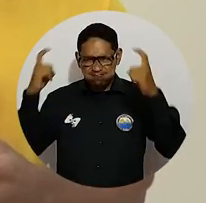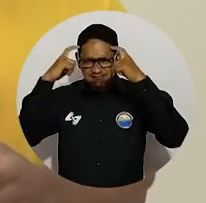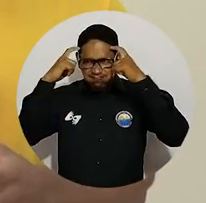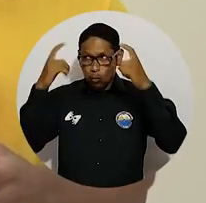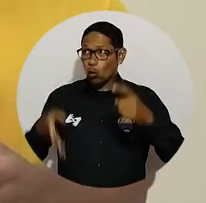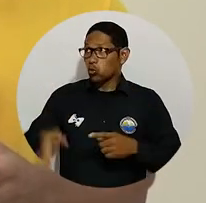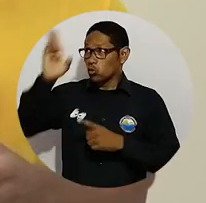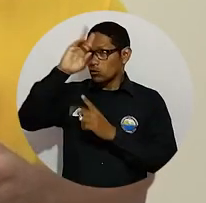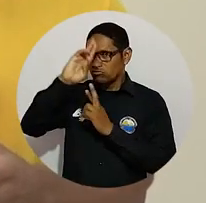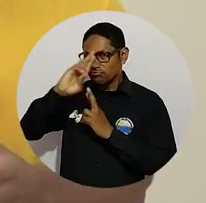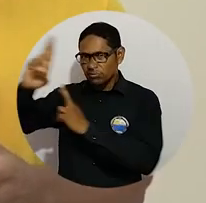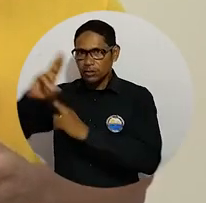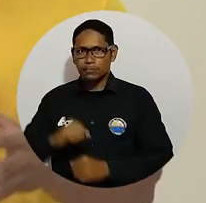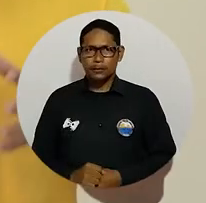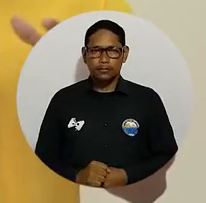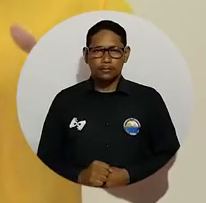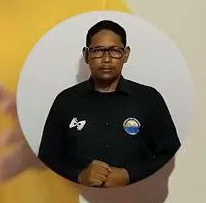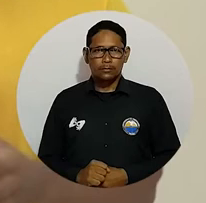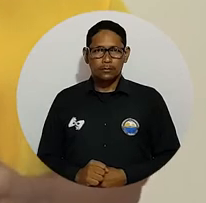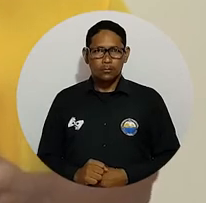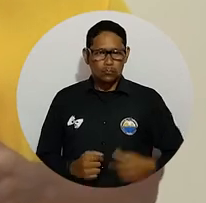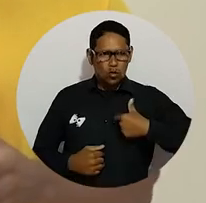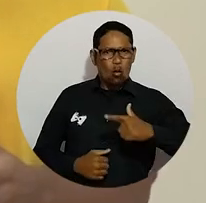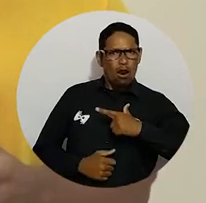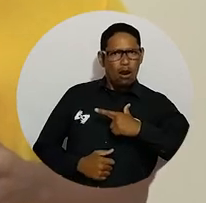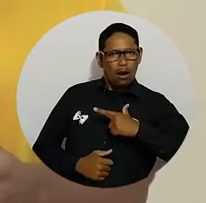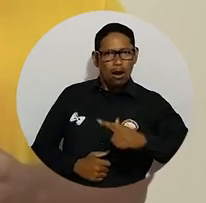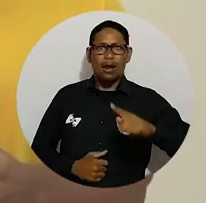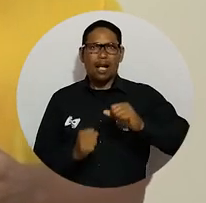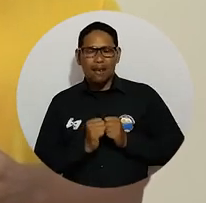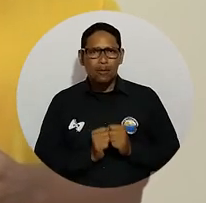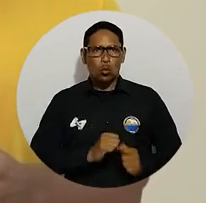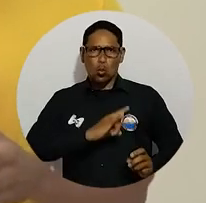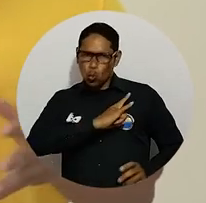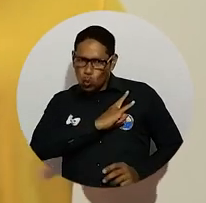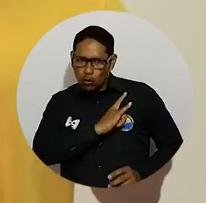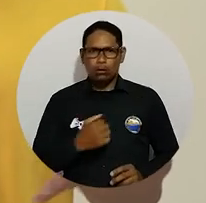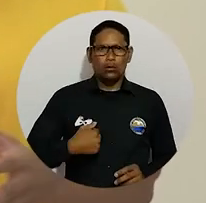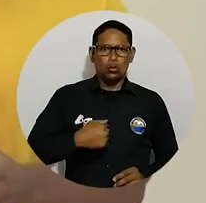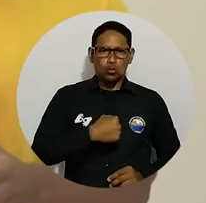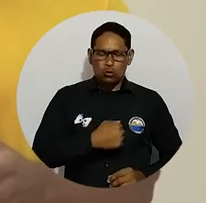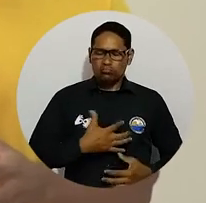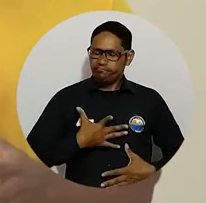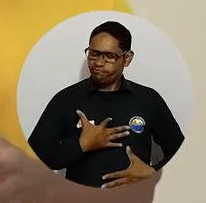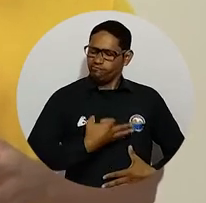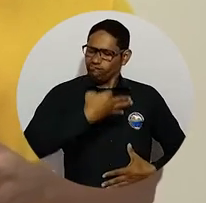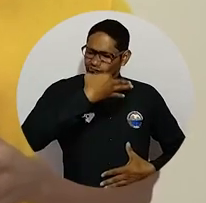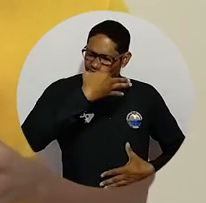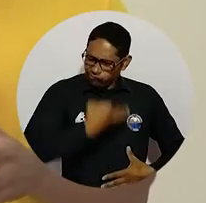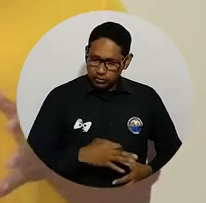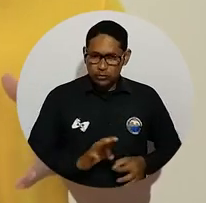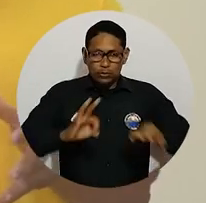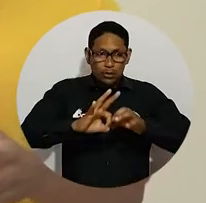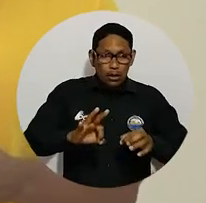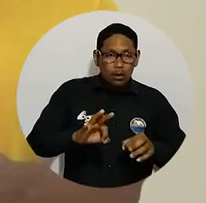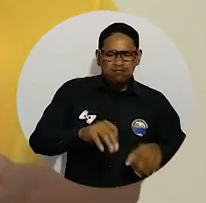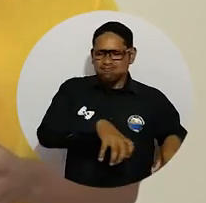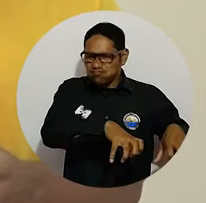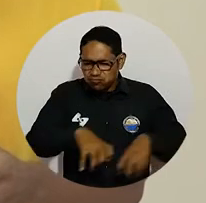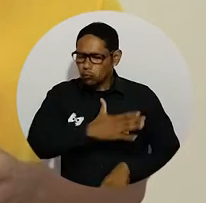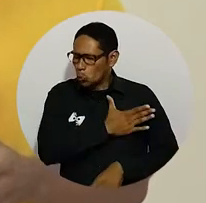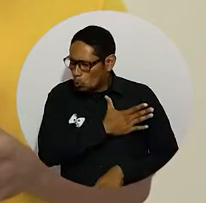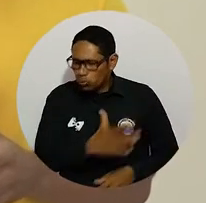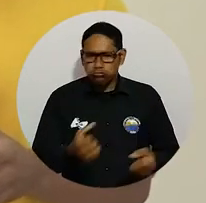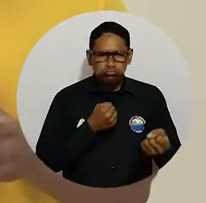de la sabiduría es el temor a Dios. En mi trayectoria como líder universitario, he demostrado ser una persona que defiende